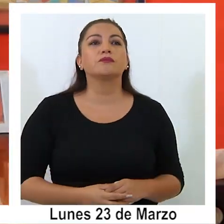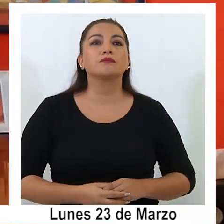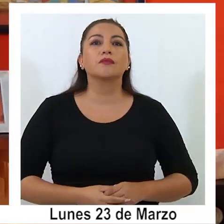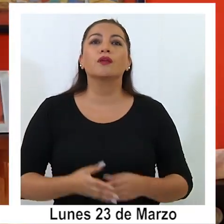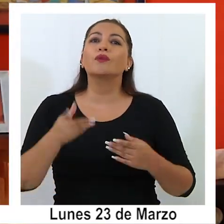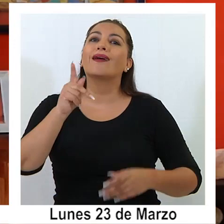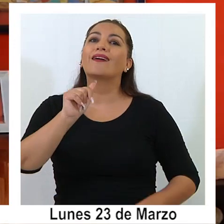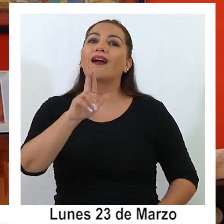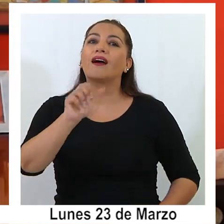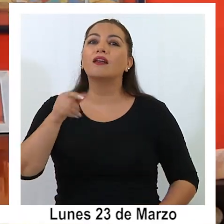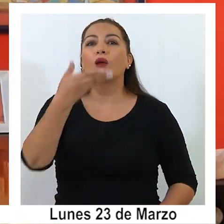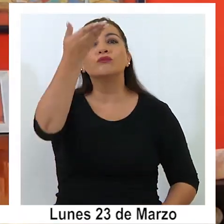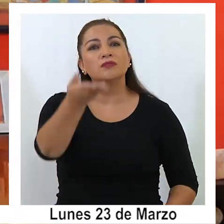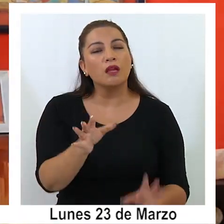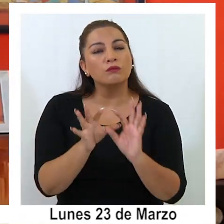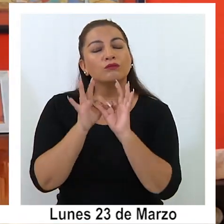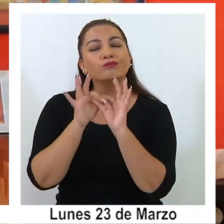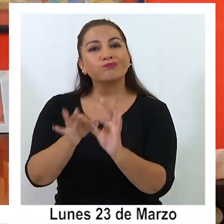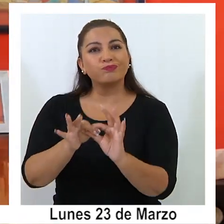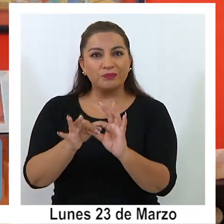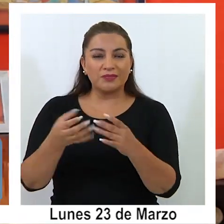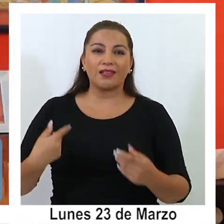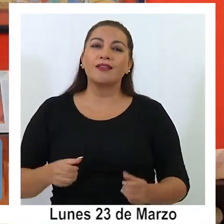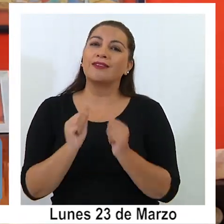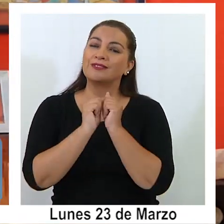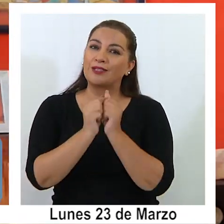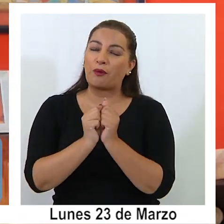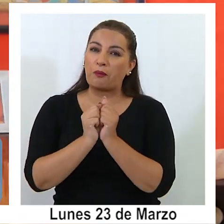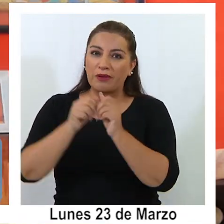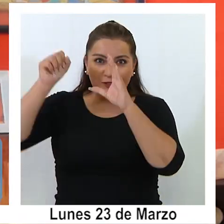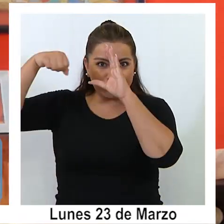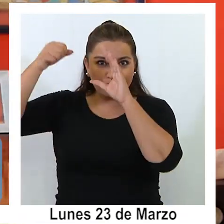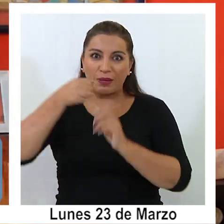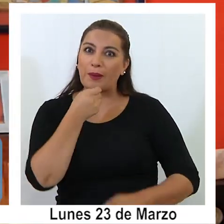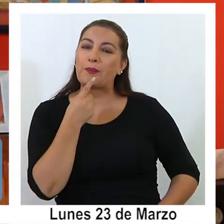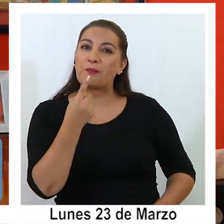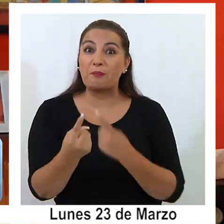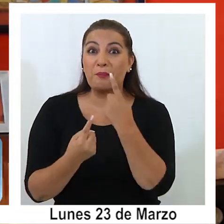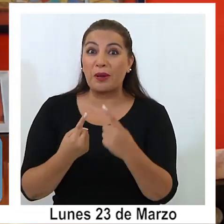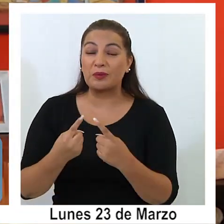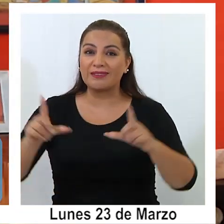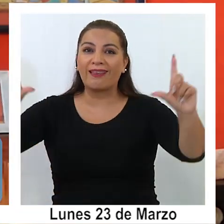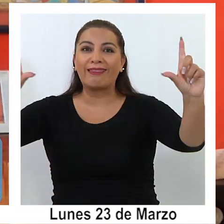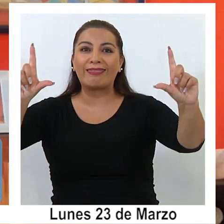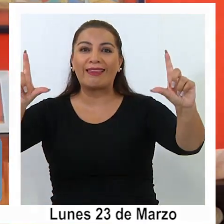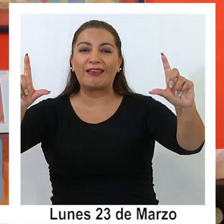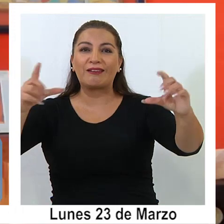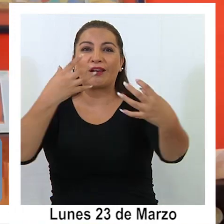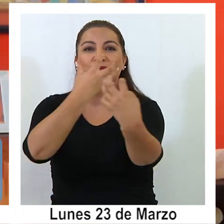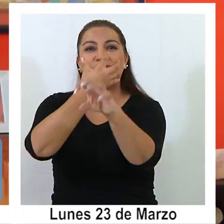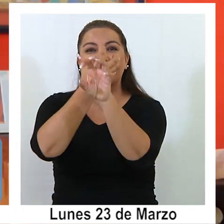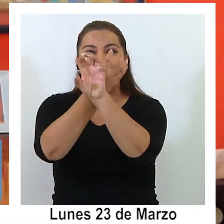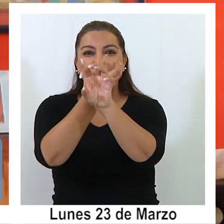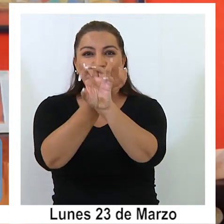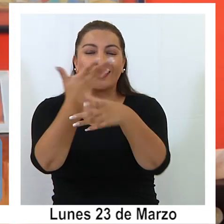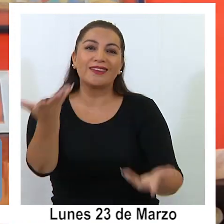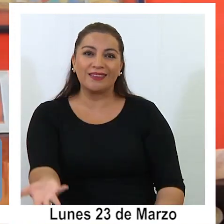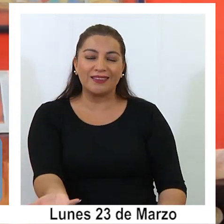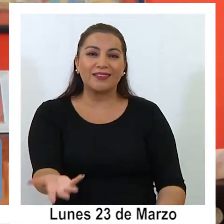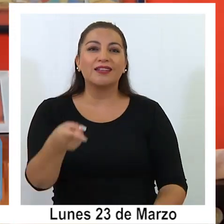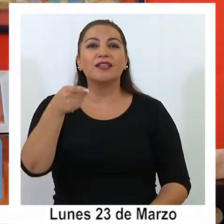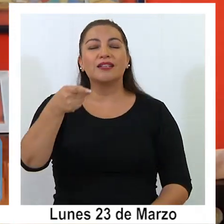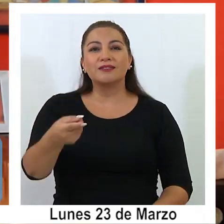Bueno, Karen, queremos agradecerte que nos hayas acompañado en esta entrevista virtual para conocer tu testimonio,